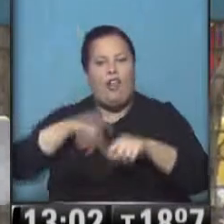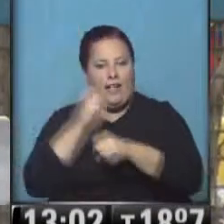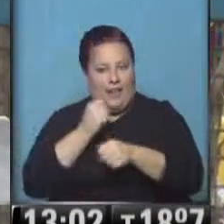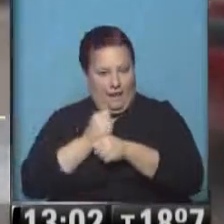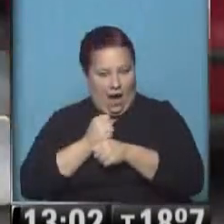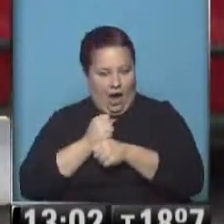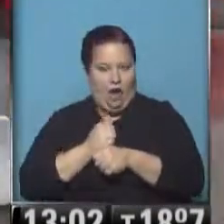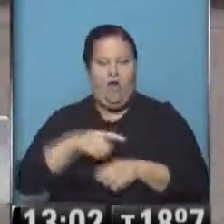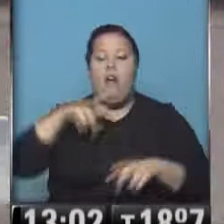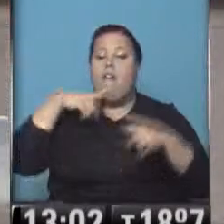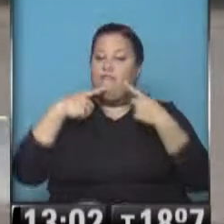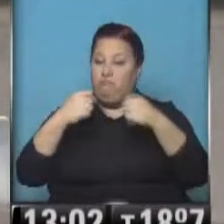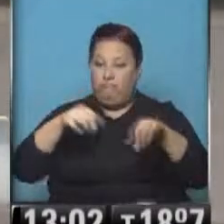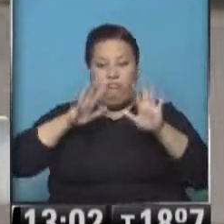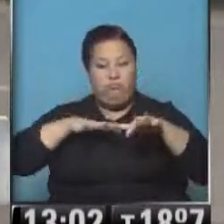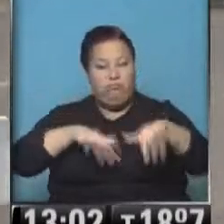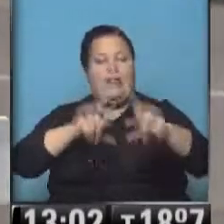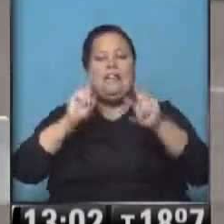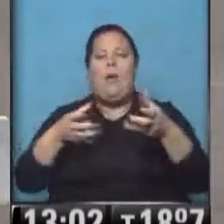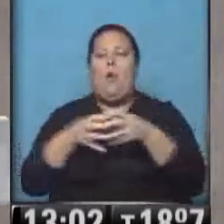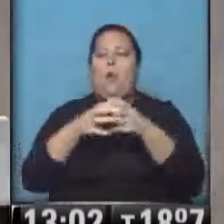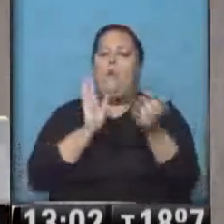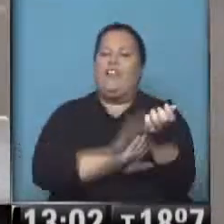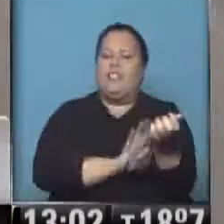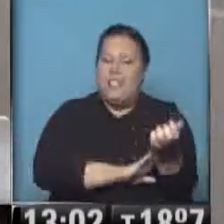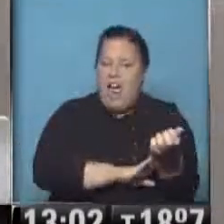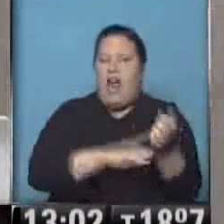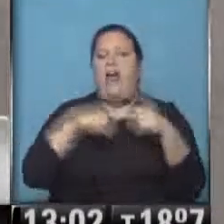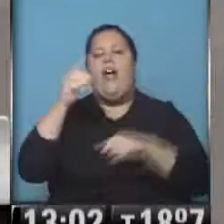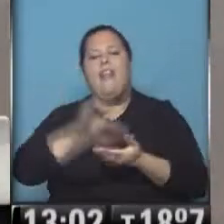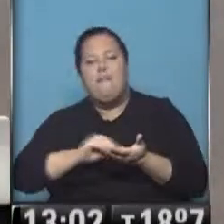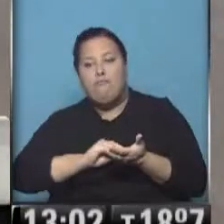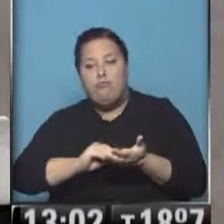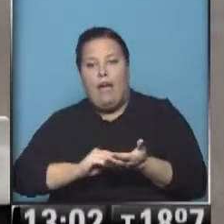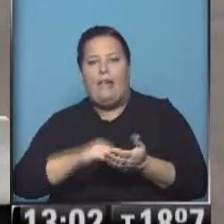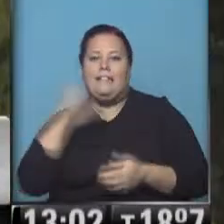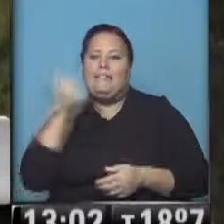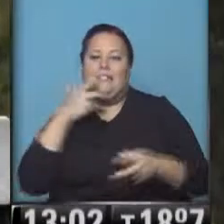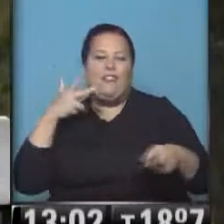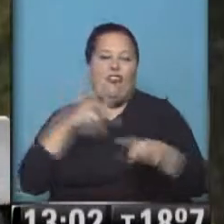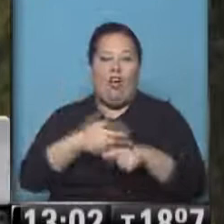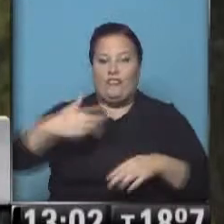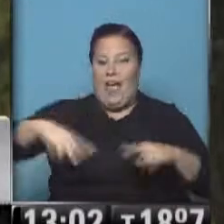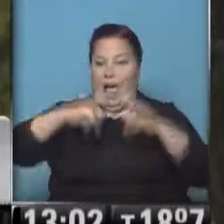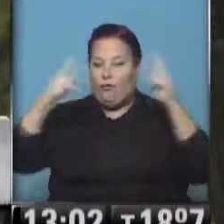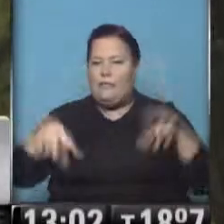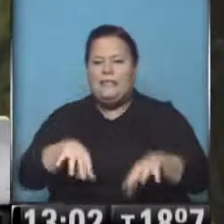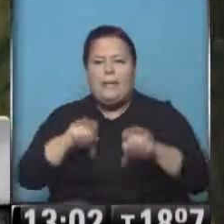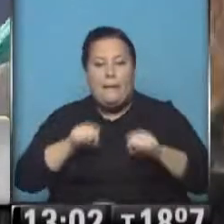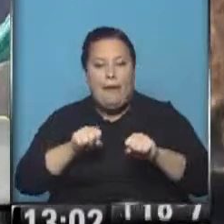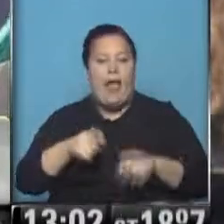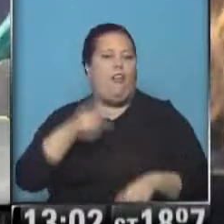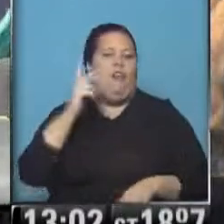Los manifestantes, entre quienes también había dirigentes de partidos de izquierda y diputados, intentaron bloquear la vía principal temprano, lo que